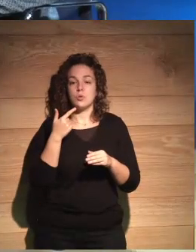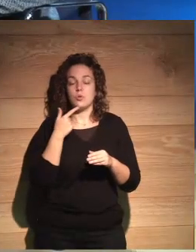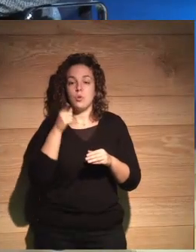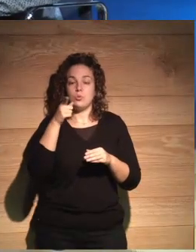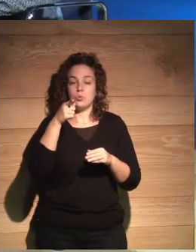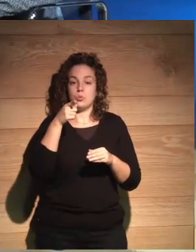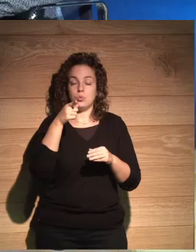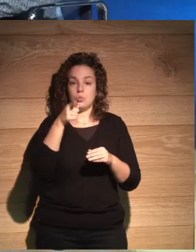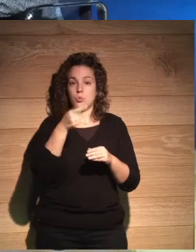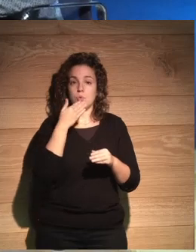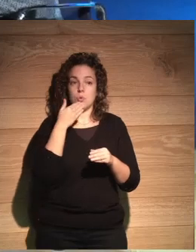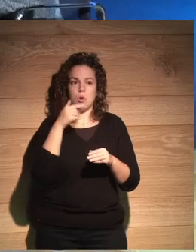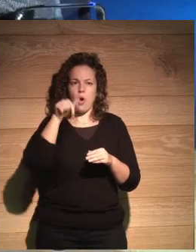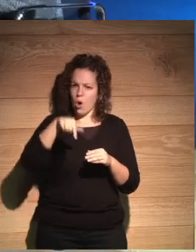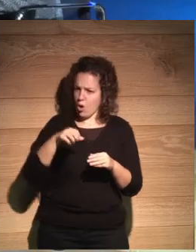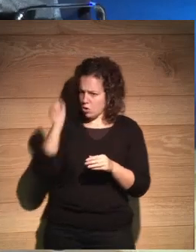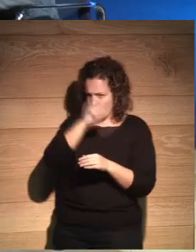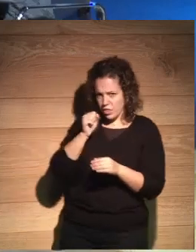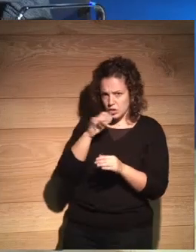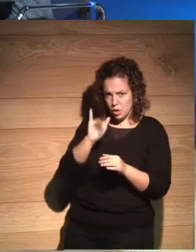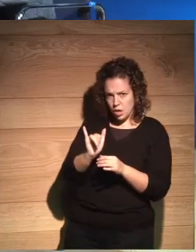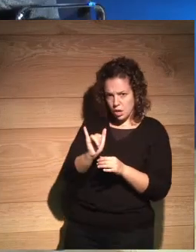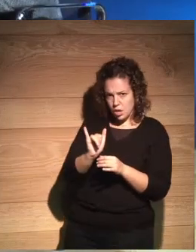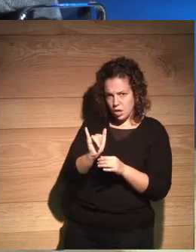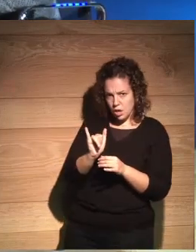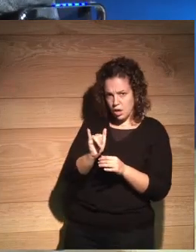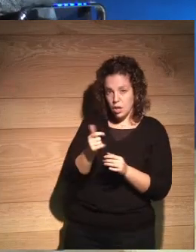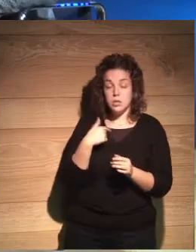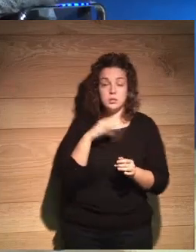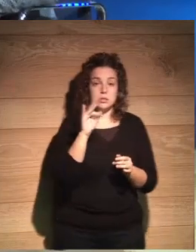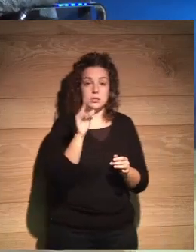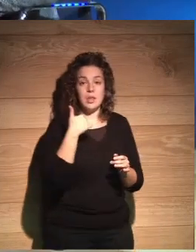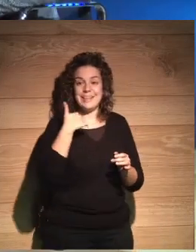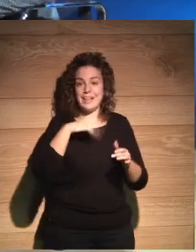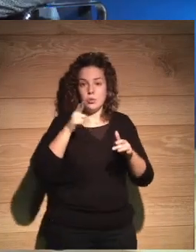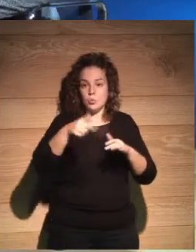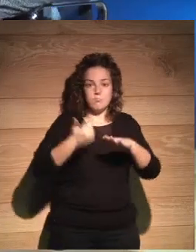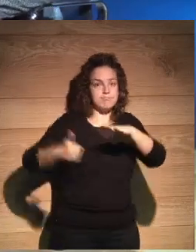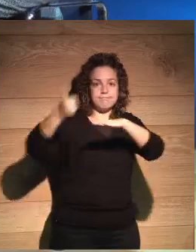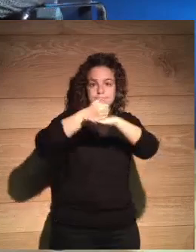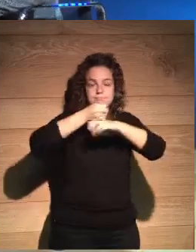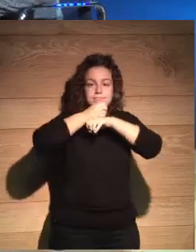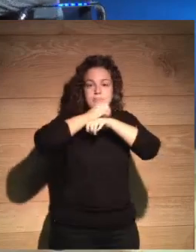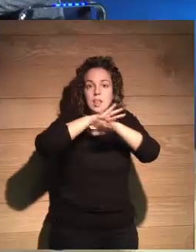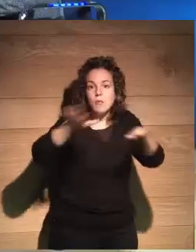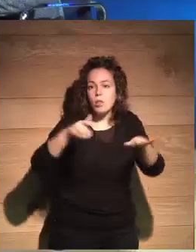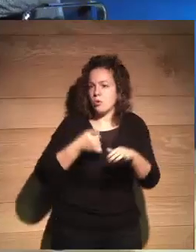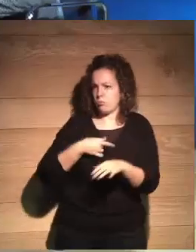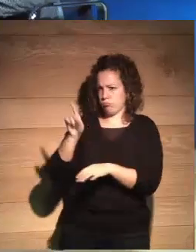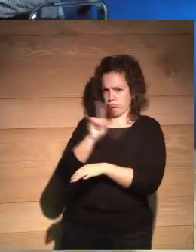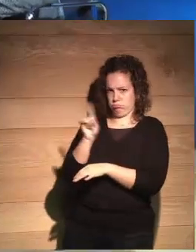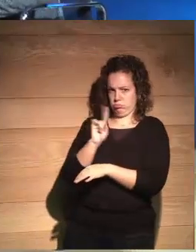sería Bryan Adams en este caso. Hay concierto hoy, ¿no? No lo sé, pero iba a venir y has venido tú. Sí, o sea, bueno. Ya has tocado techo como divulgador. No, eso